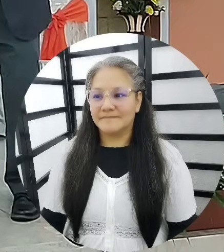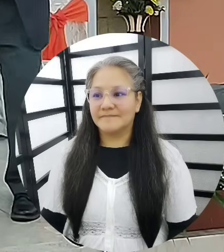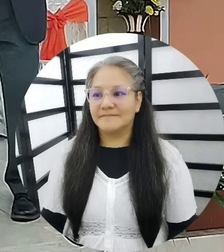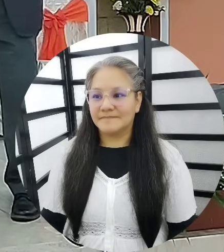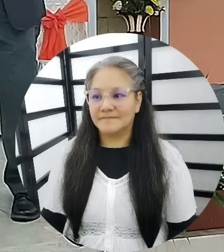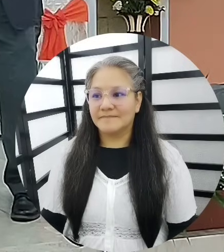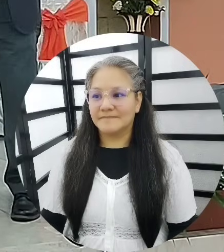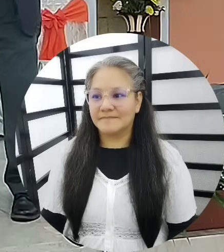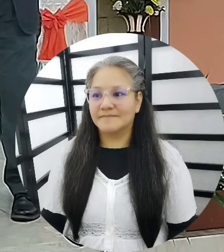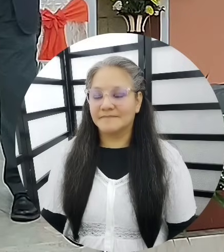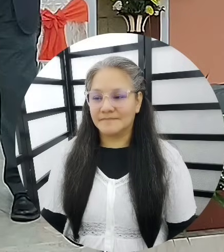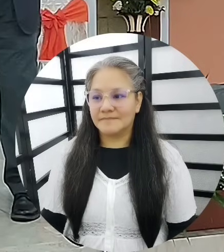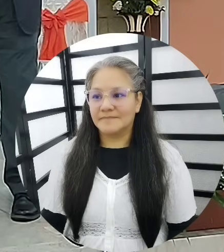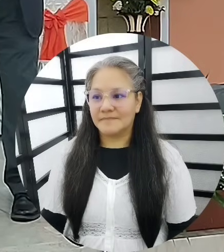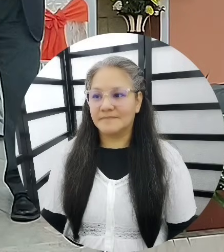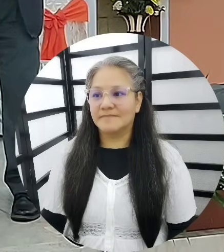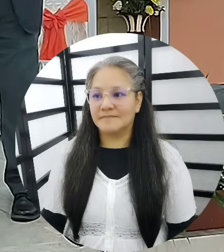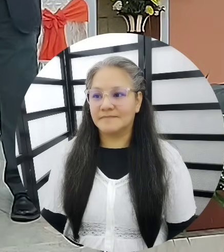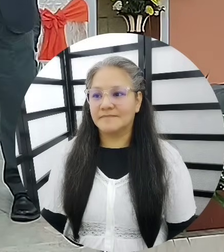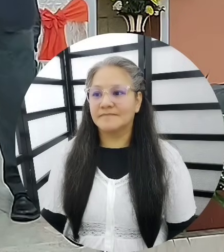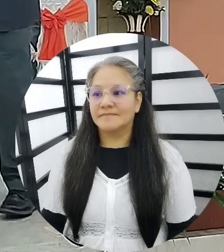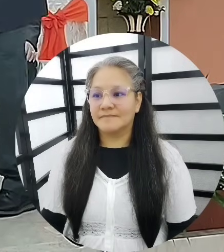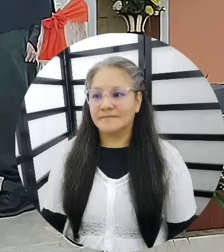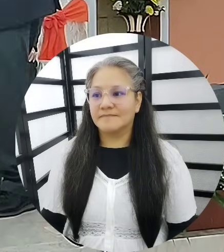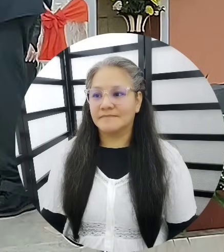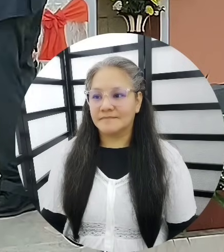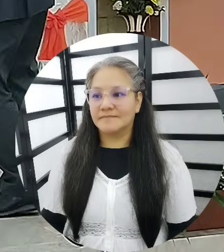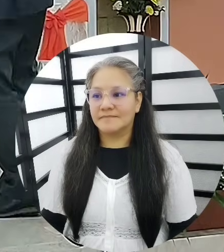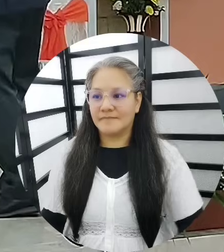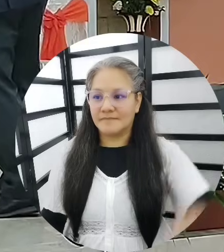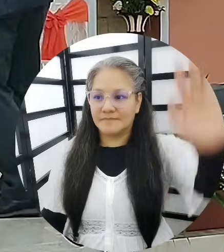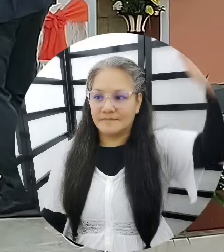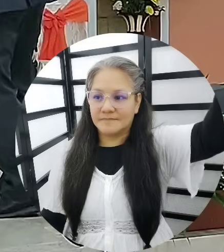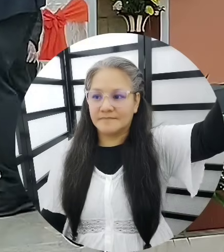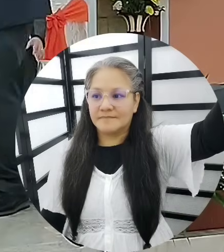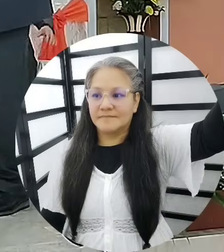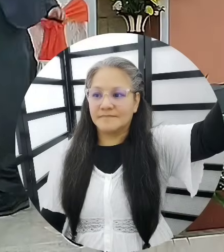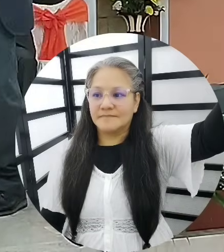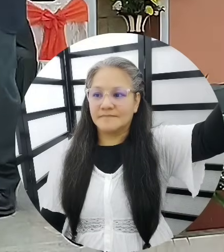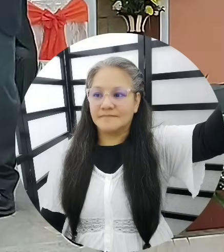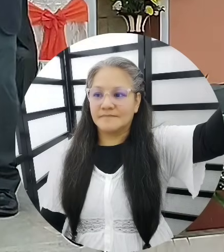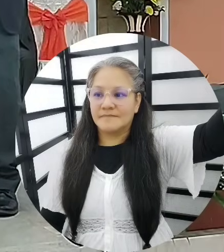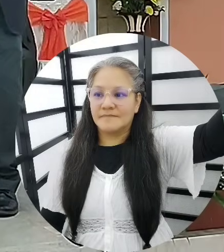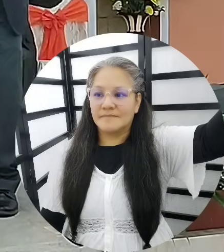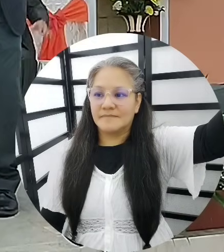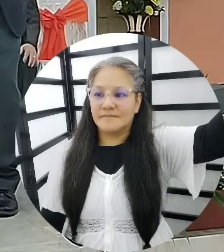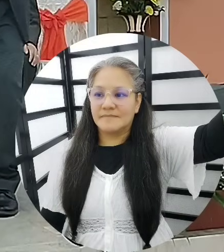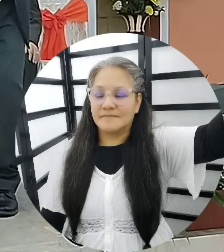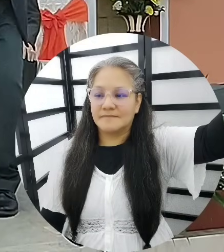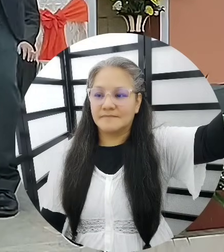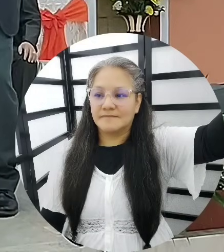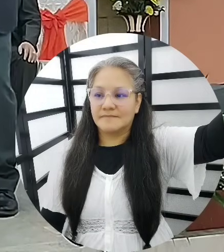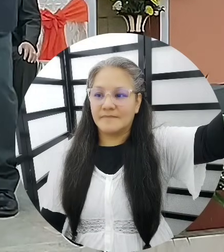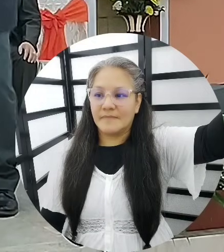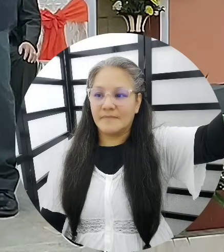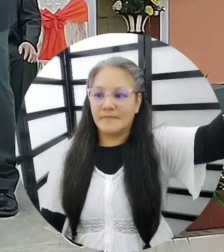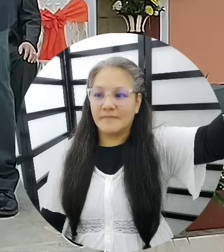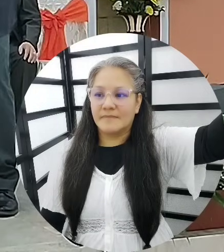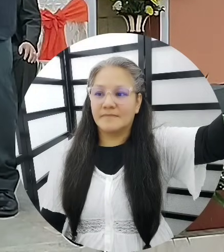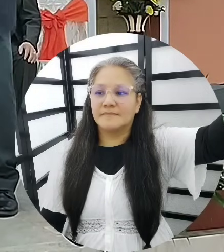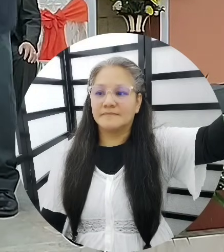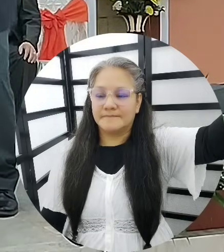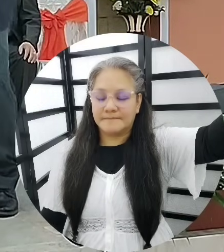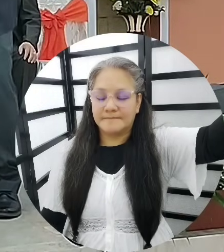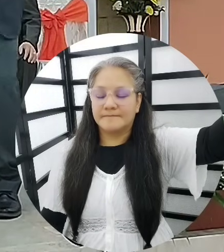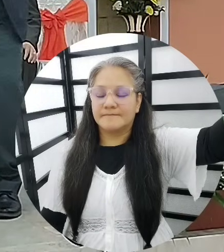en silencio, no voy a perder la fe, no voy a perder la esperanza, no me voy a rendir, no me voy